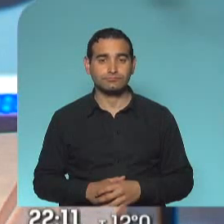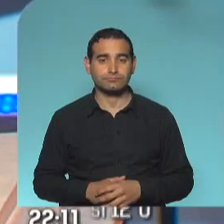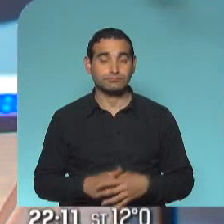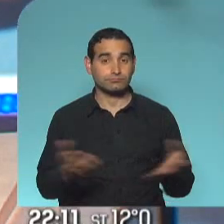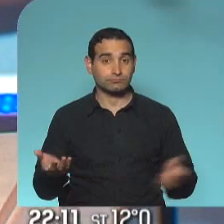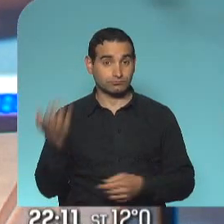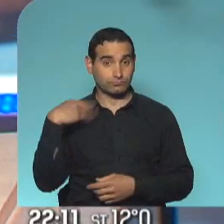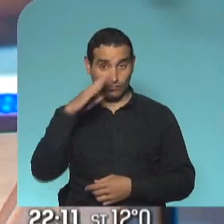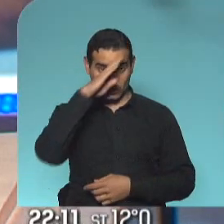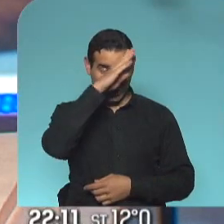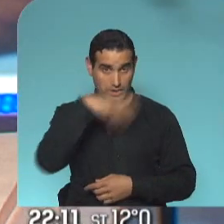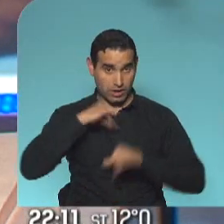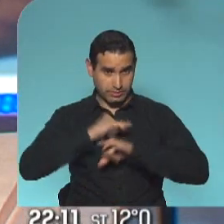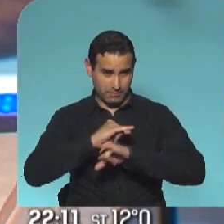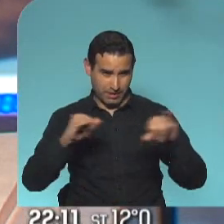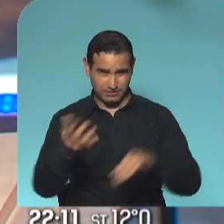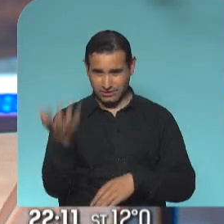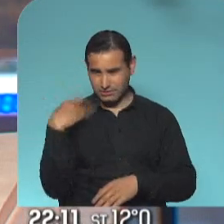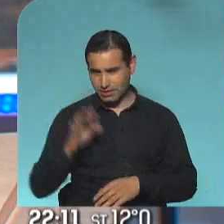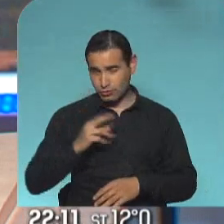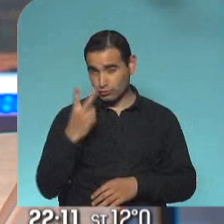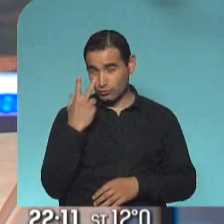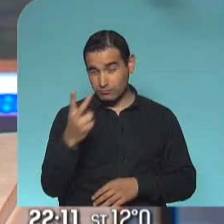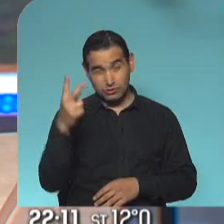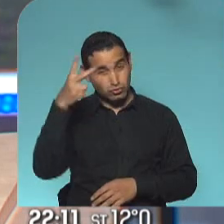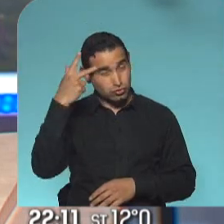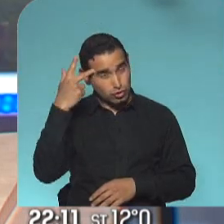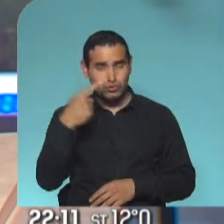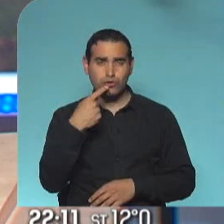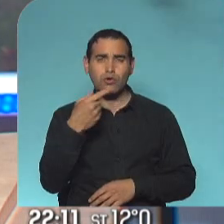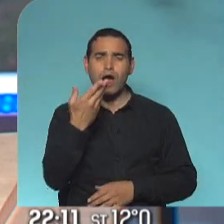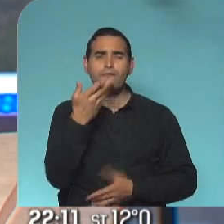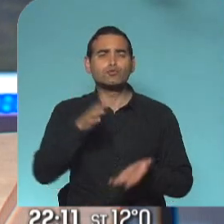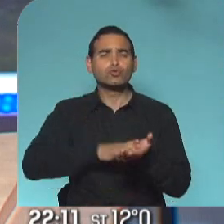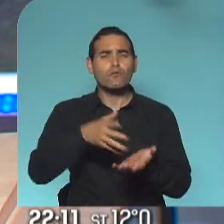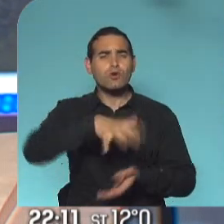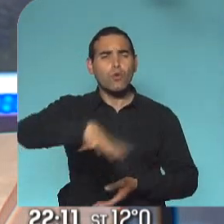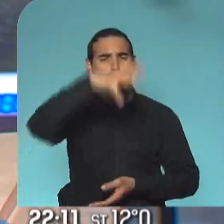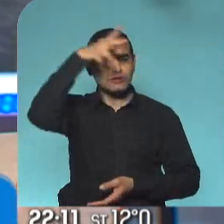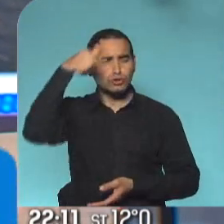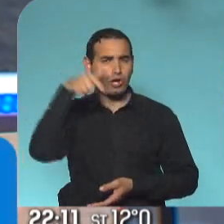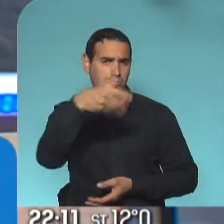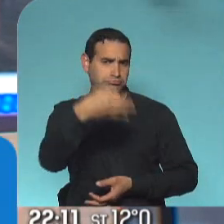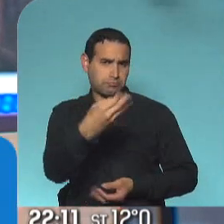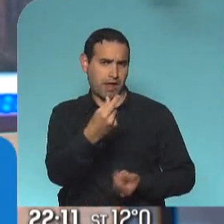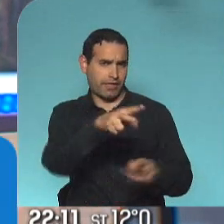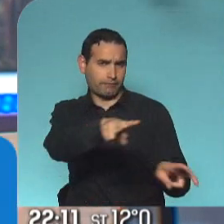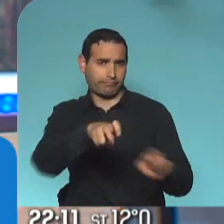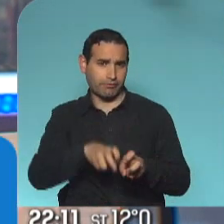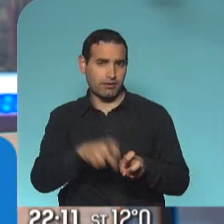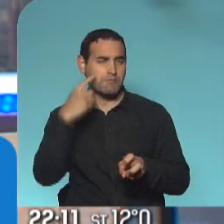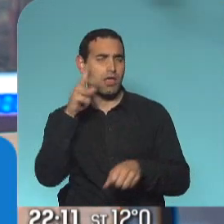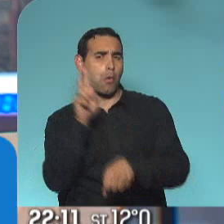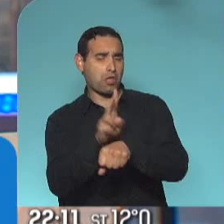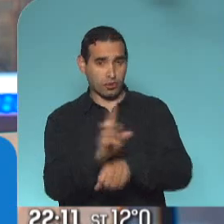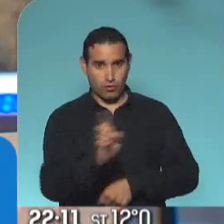Cuando Bolsonaro hizo su campaña en 2018, habló de la Amazonía como un bien económico, no como un bien ambiental. De ahí que